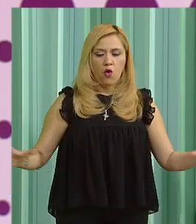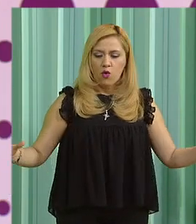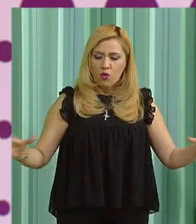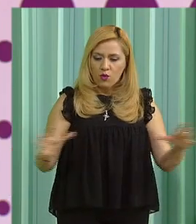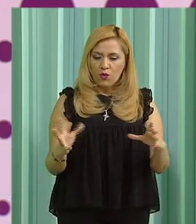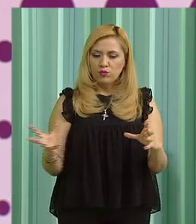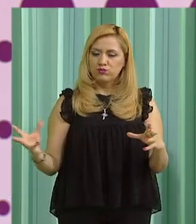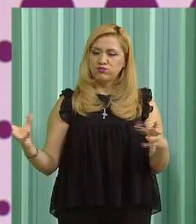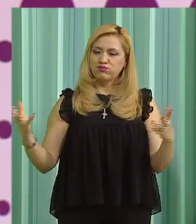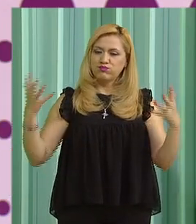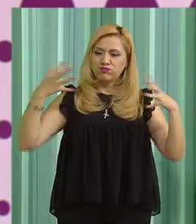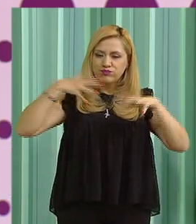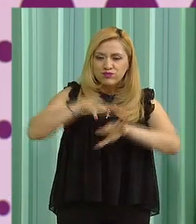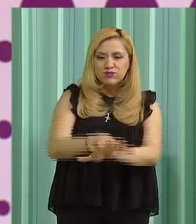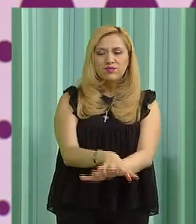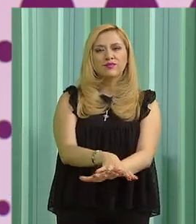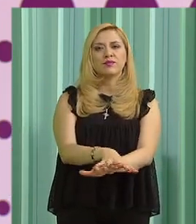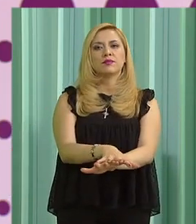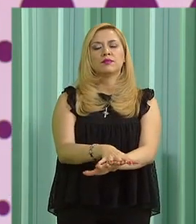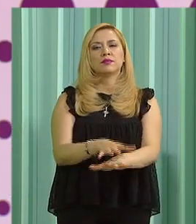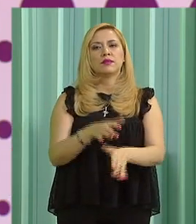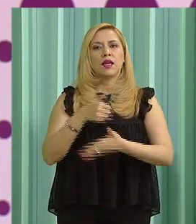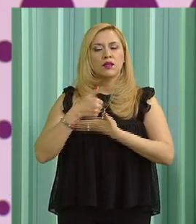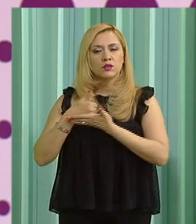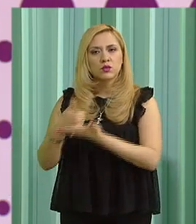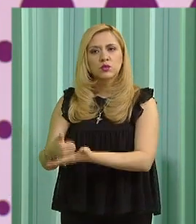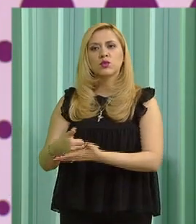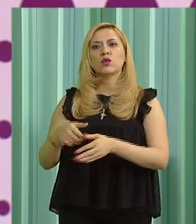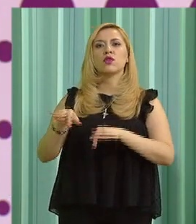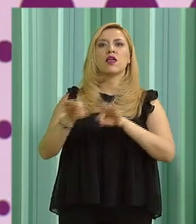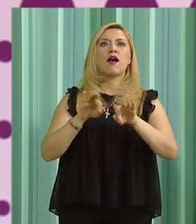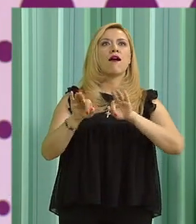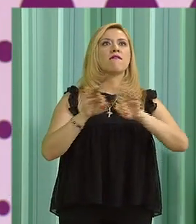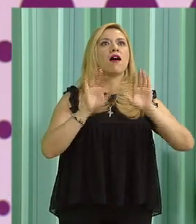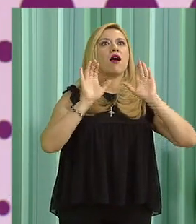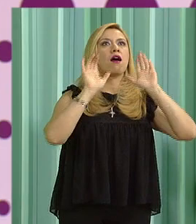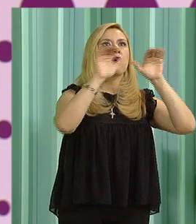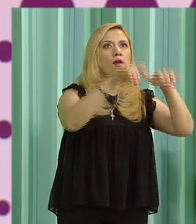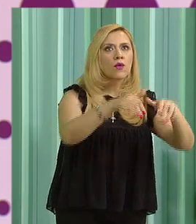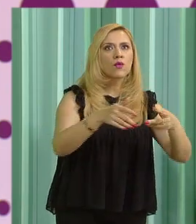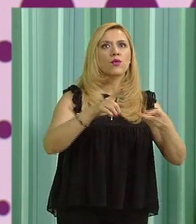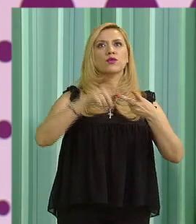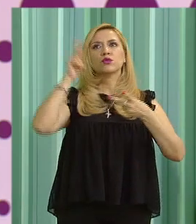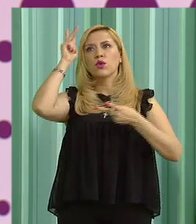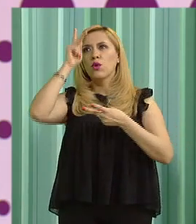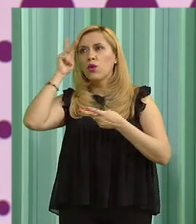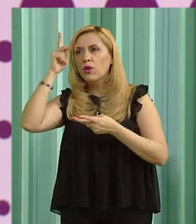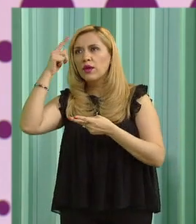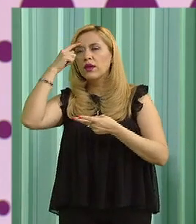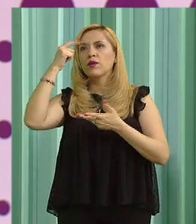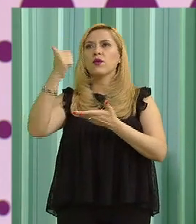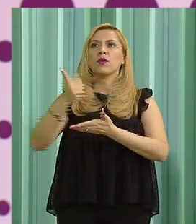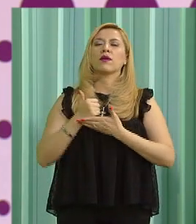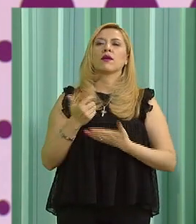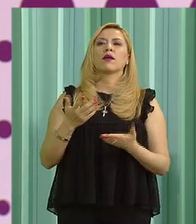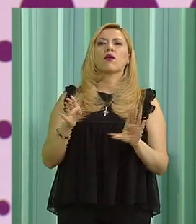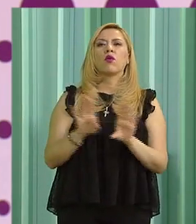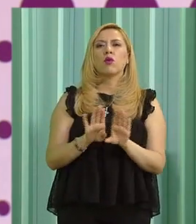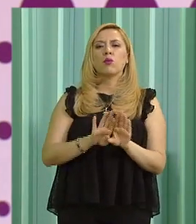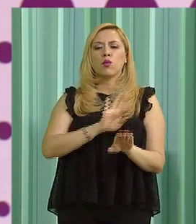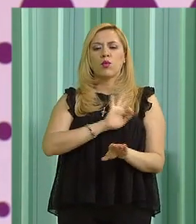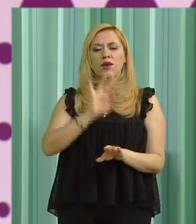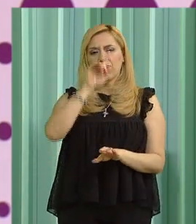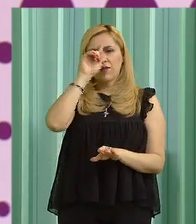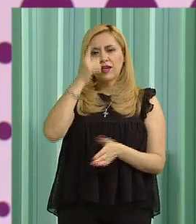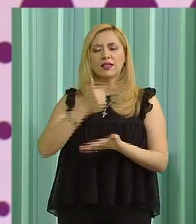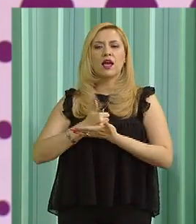estos procesos de apoyo psicológico, emocional, de integración laboral, etcétera. ¿Cómo podemos facilitar en un tema de